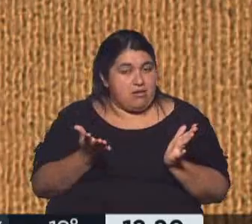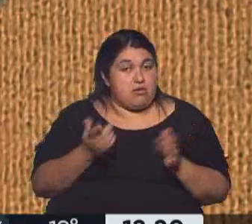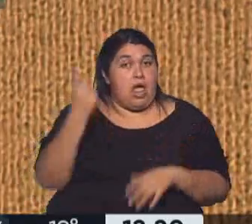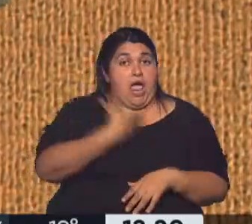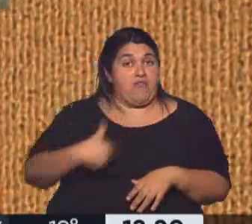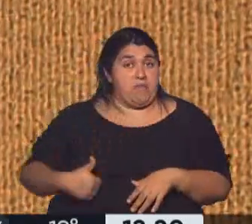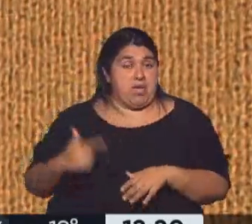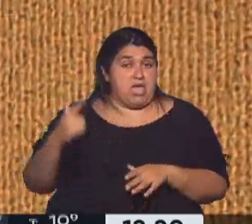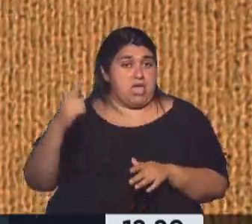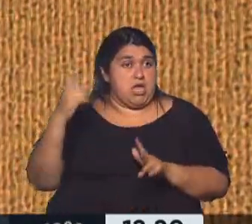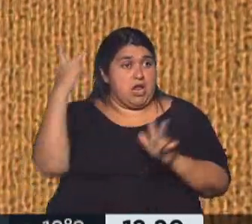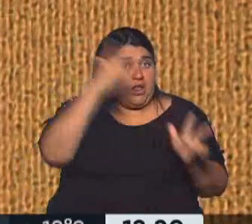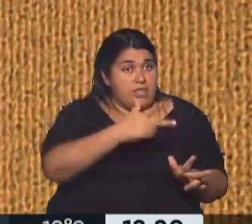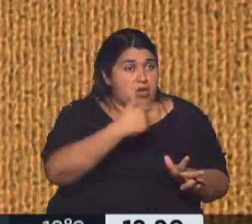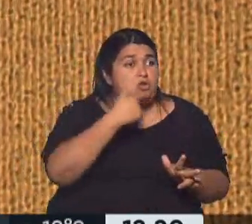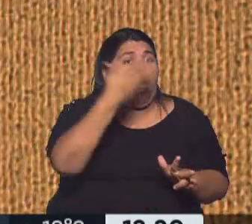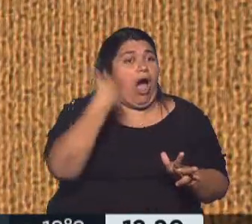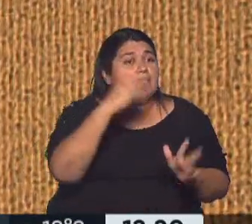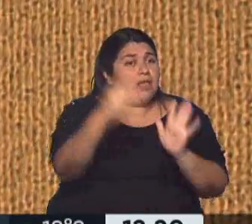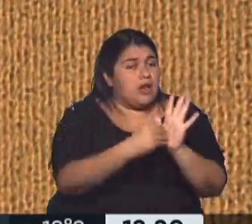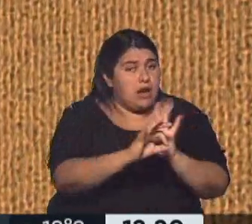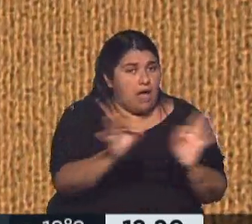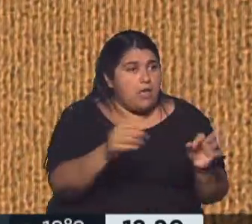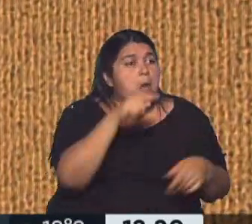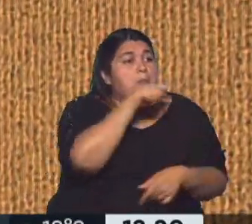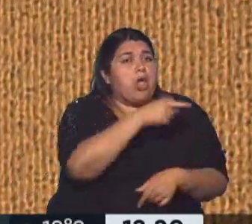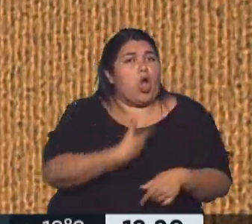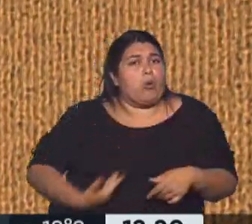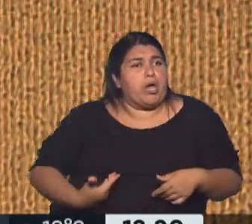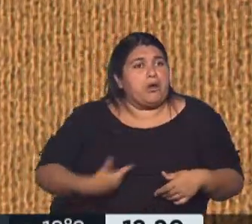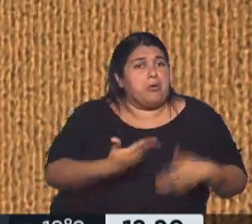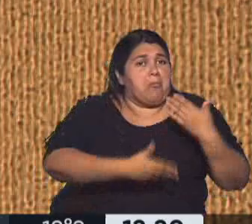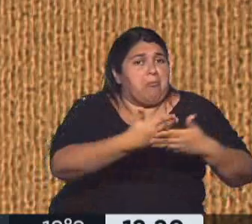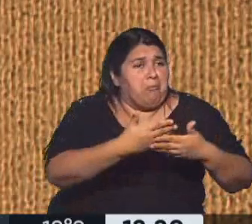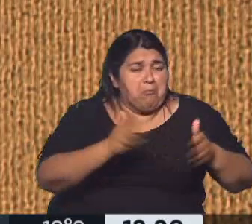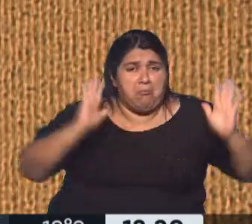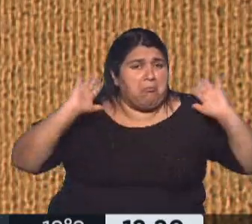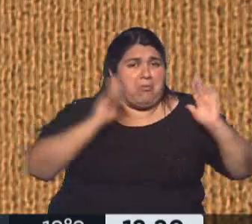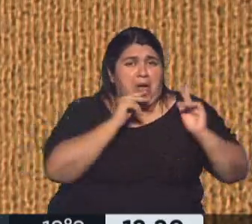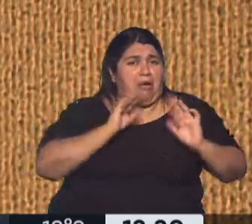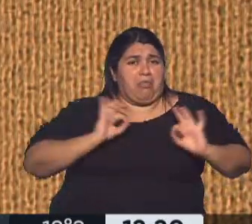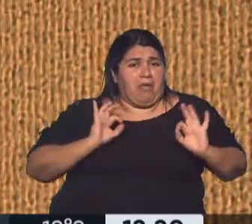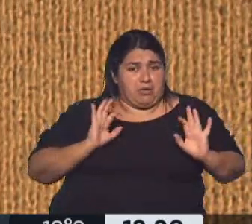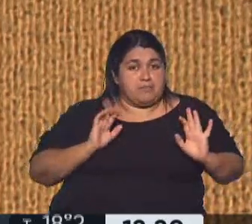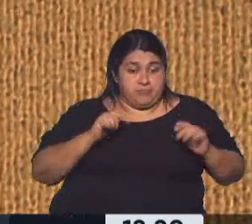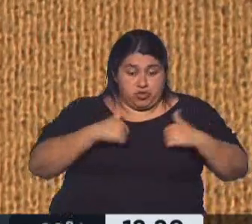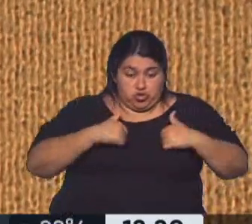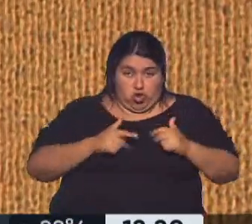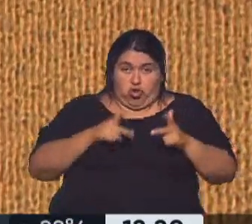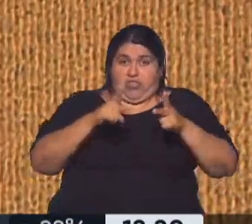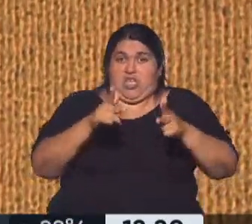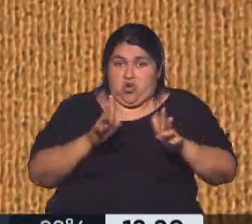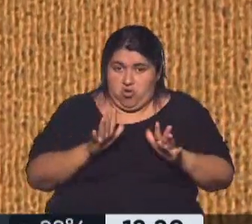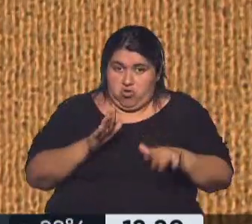dice, debimos haberlo hecho. Pero no cruzamos esa línea que nos puso el gobierno de Macri. Yo ahí digo, ahí sí soy yo, hay